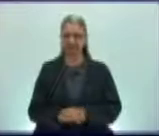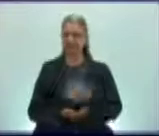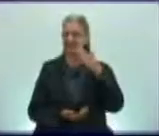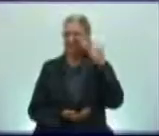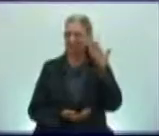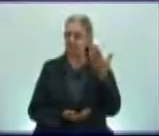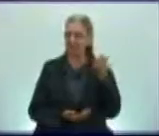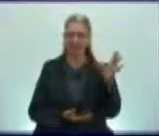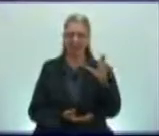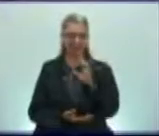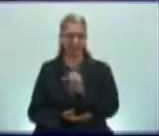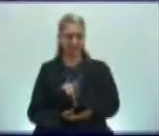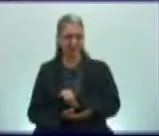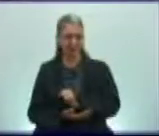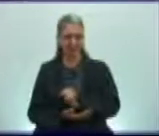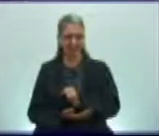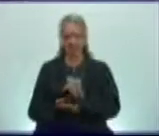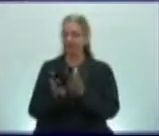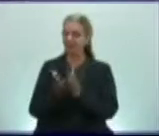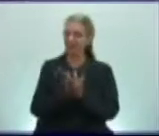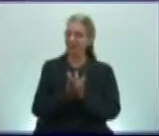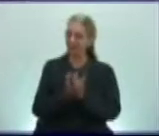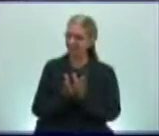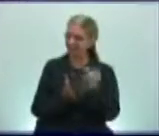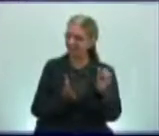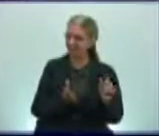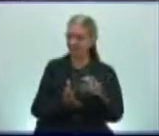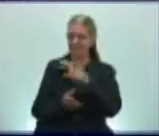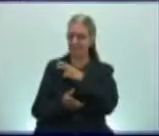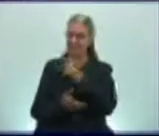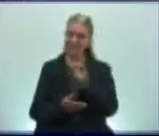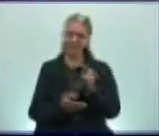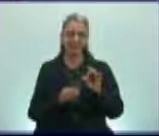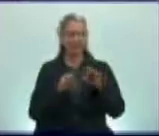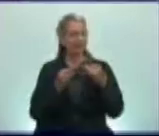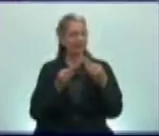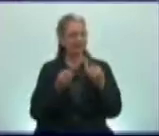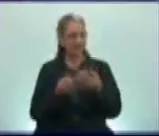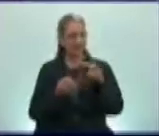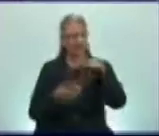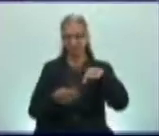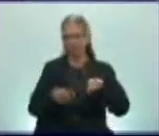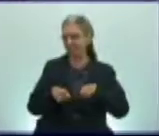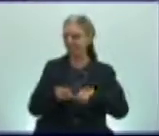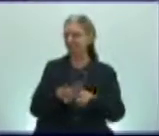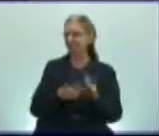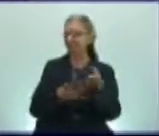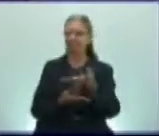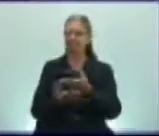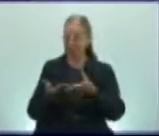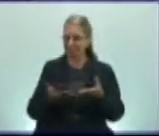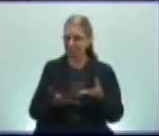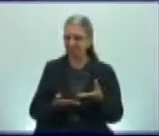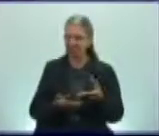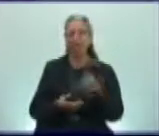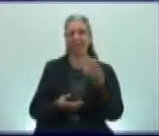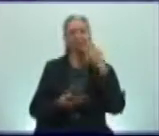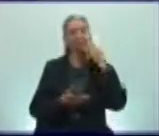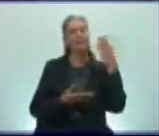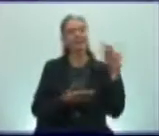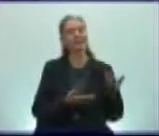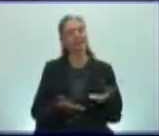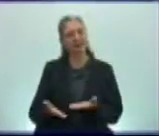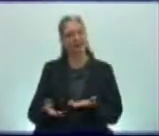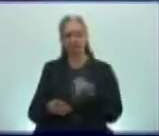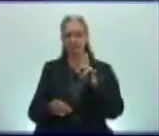Saludos a todos, estudiantes, profesores y familiares que hoy nos acompañan. Bienvenidos a un